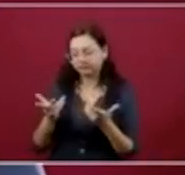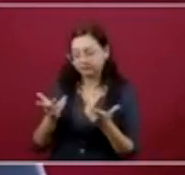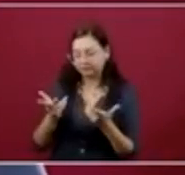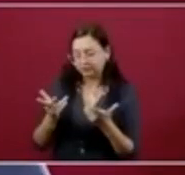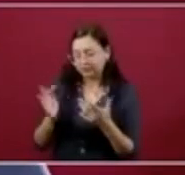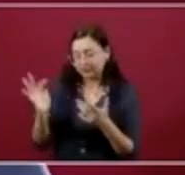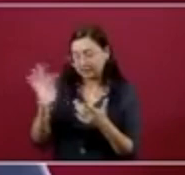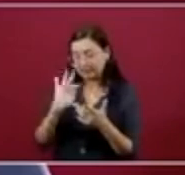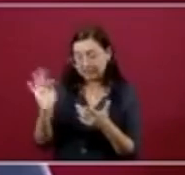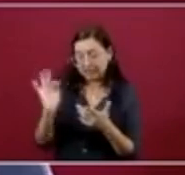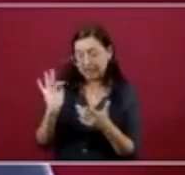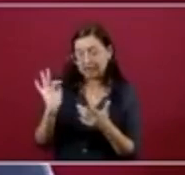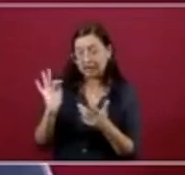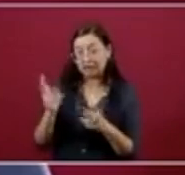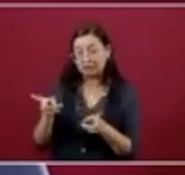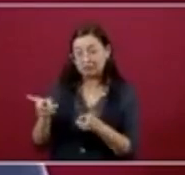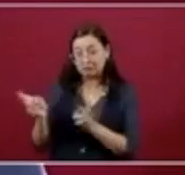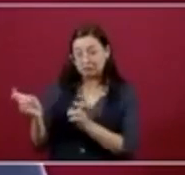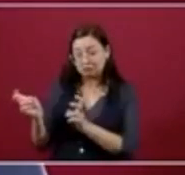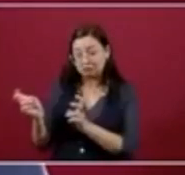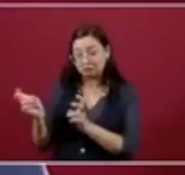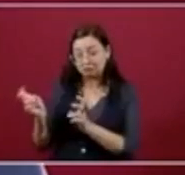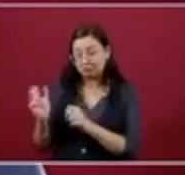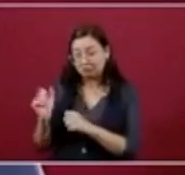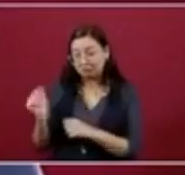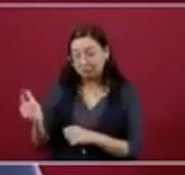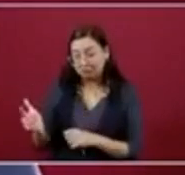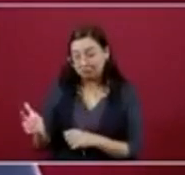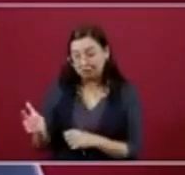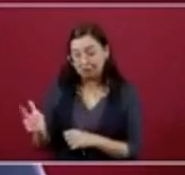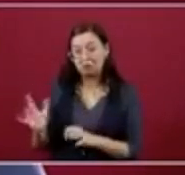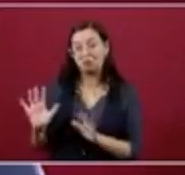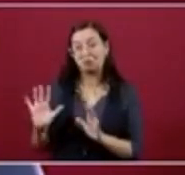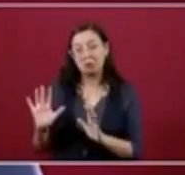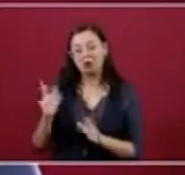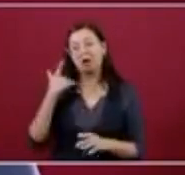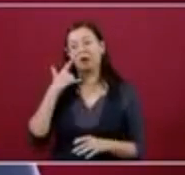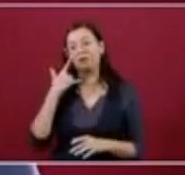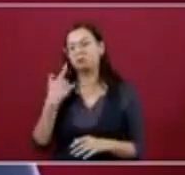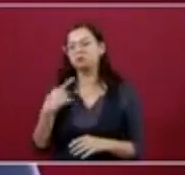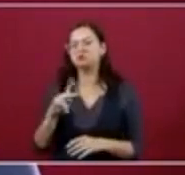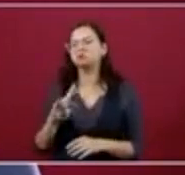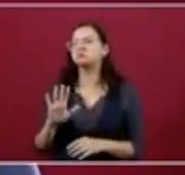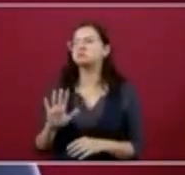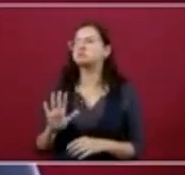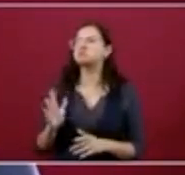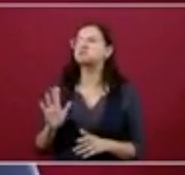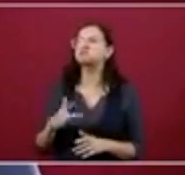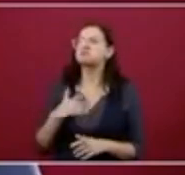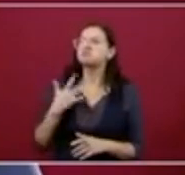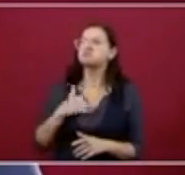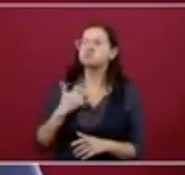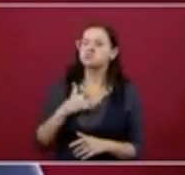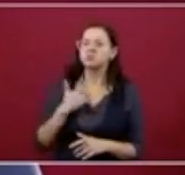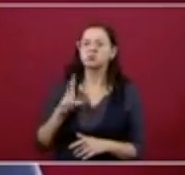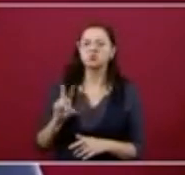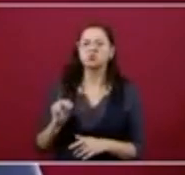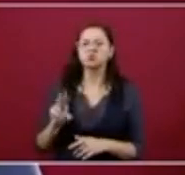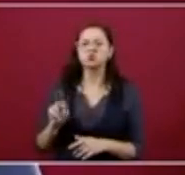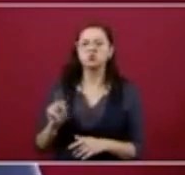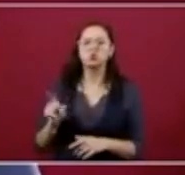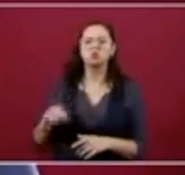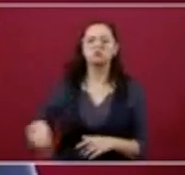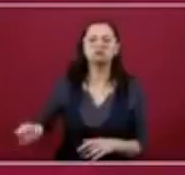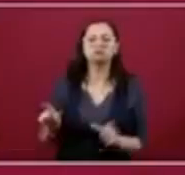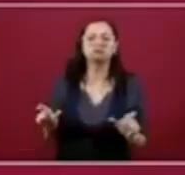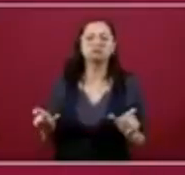pudieron extraerse documentos, pero parece ser que no. No era… por eso la resguardaban, no